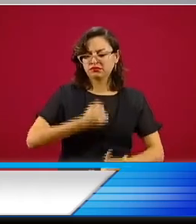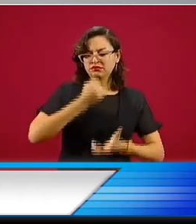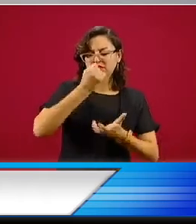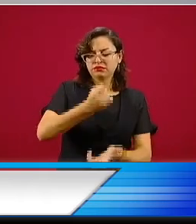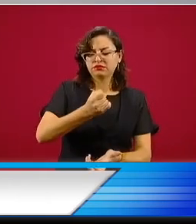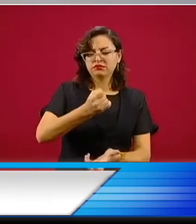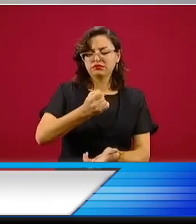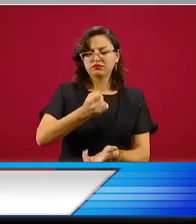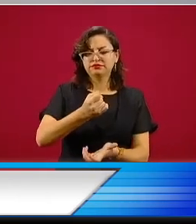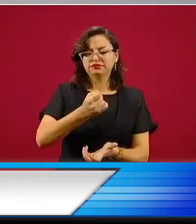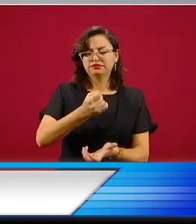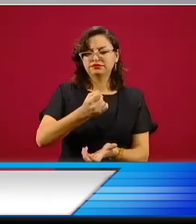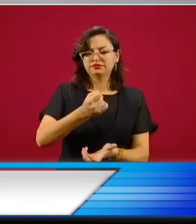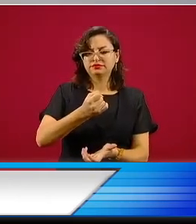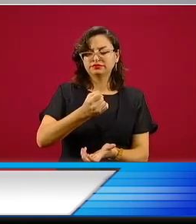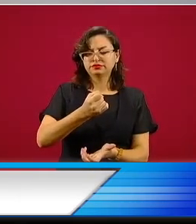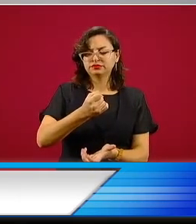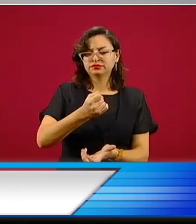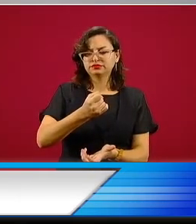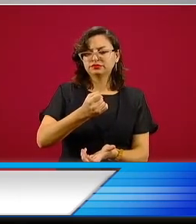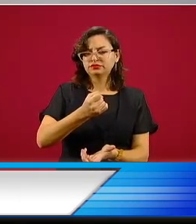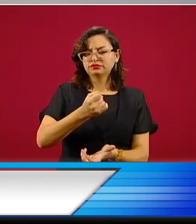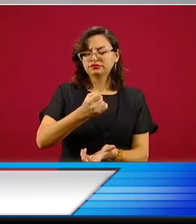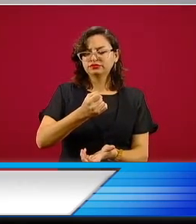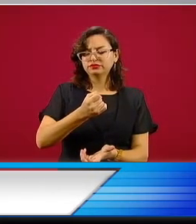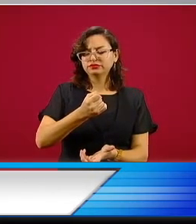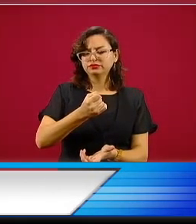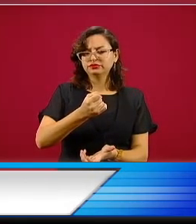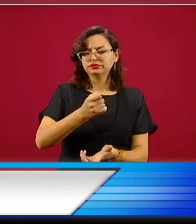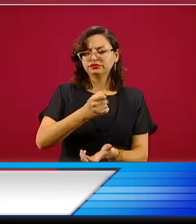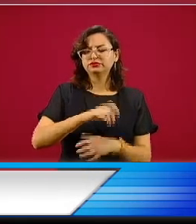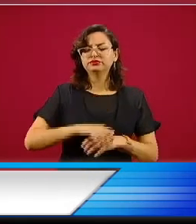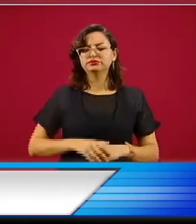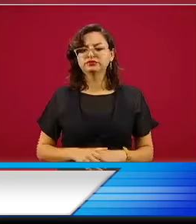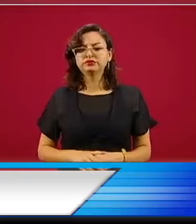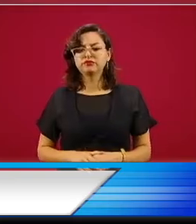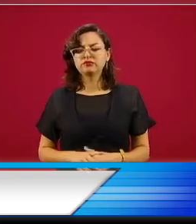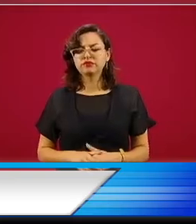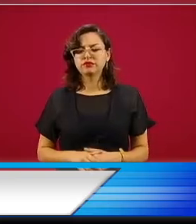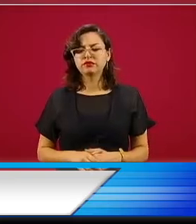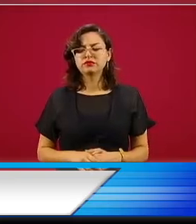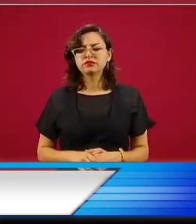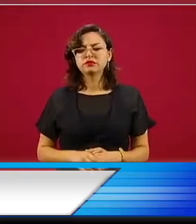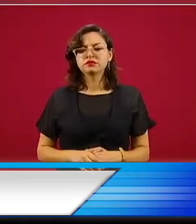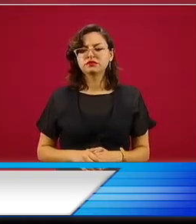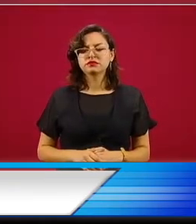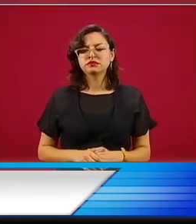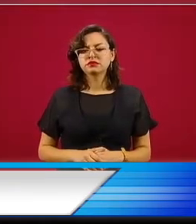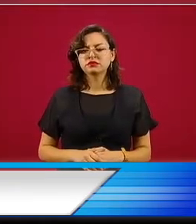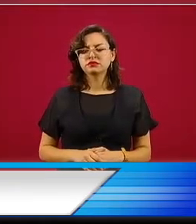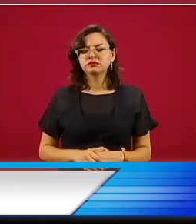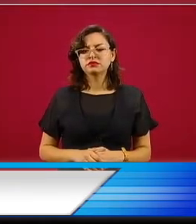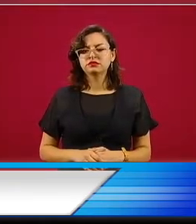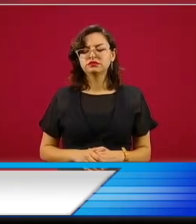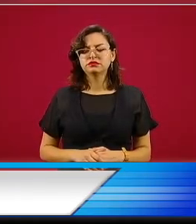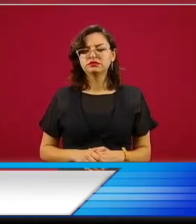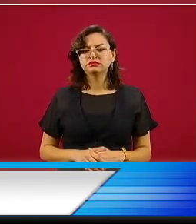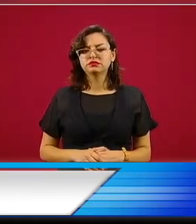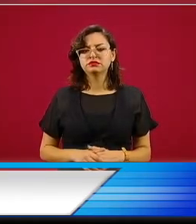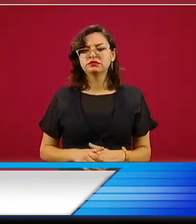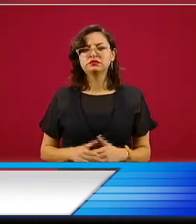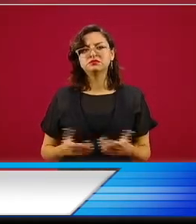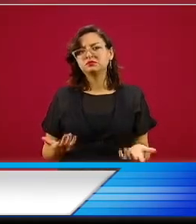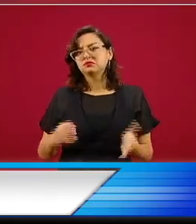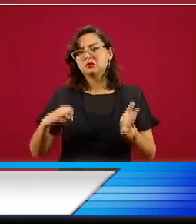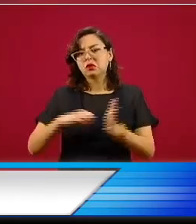la reapertura. La ruptura de cadenas de suministros que ocurrieron por el brote inicial en Asia permite a México ofrecer la posibilidad de